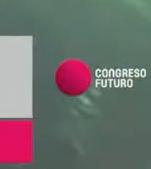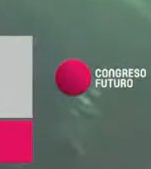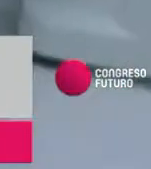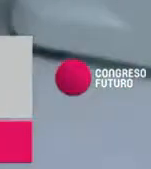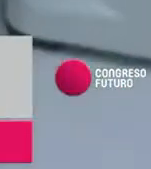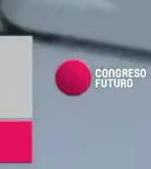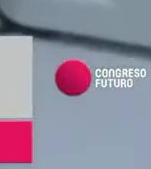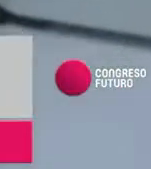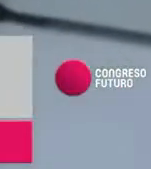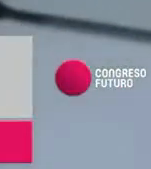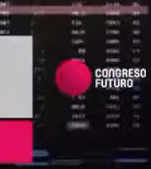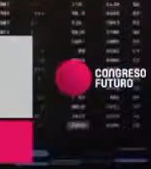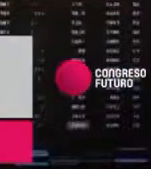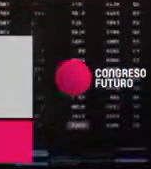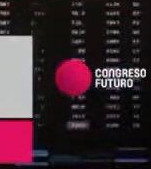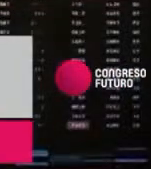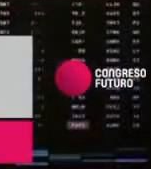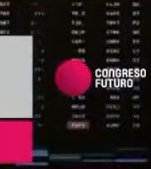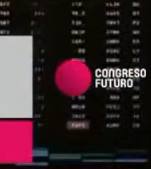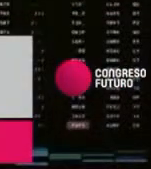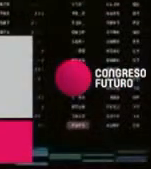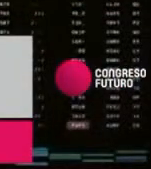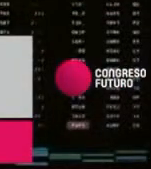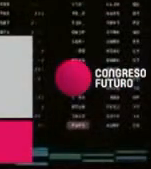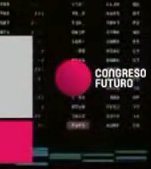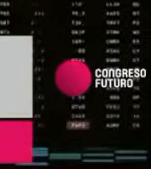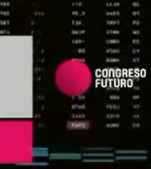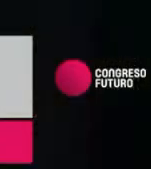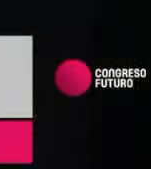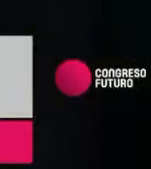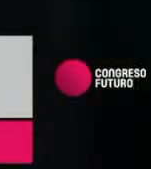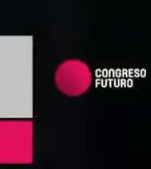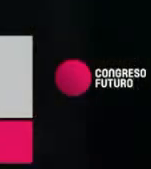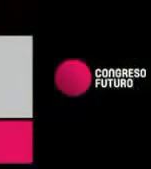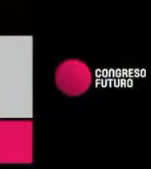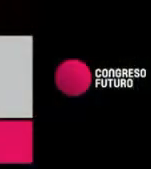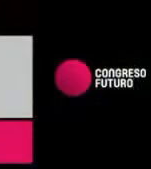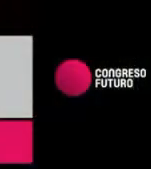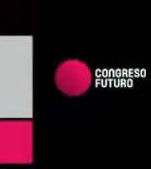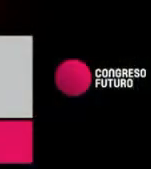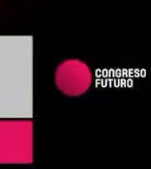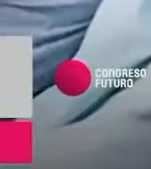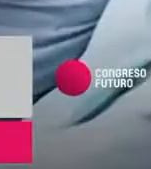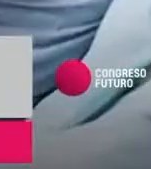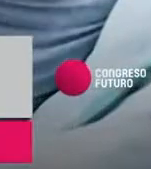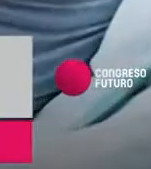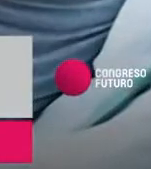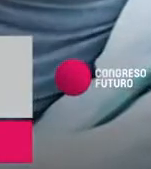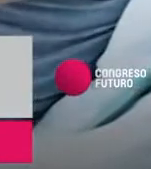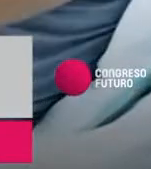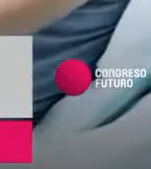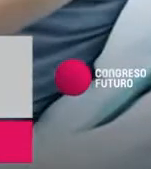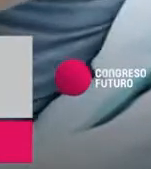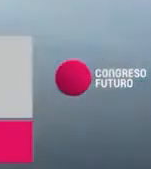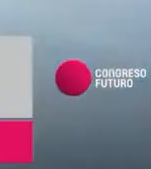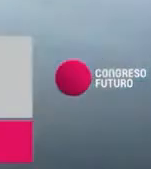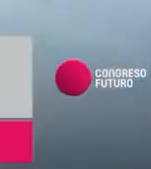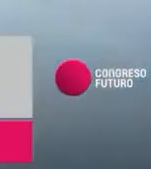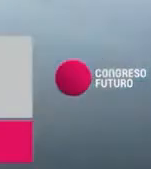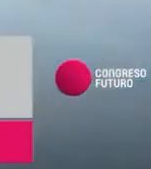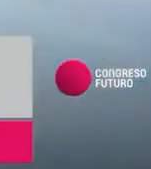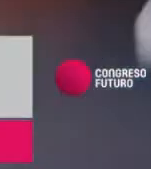actos discriminatorios. Por eso la integridad mental, el desarrollo de la investigación o las neurotecnologías son parte de los